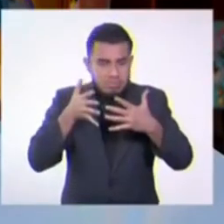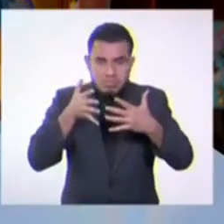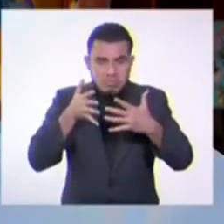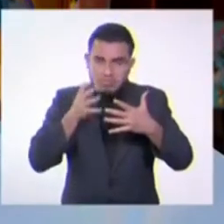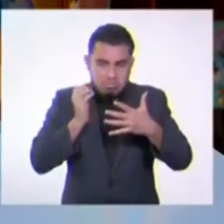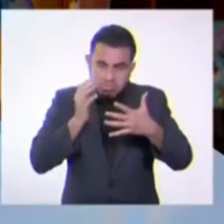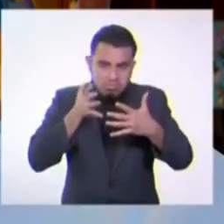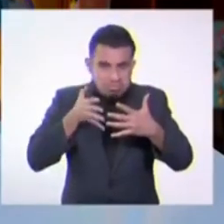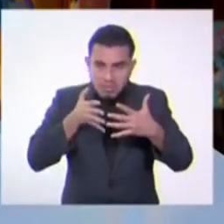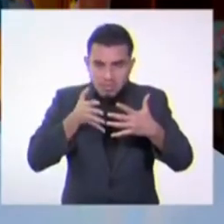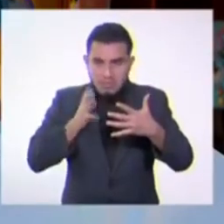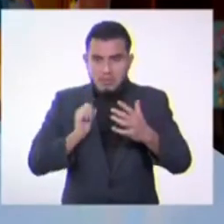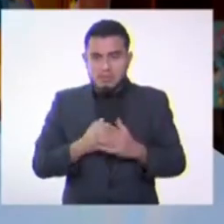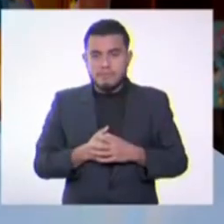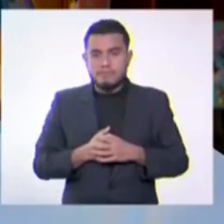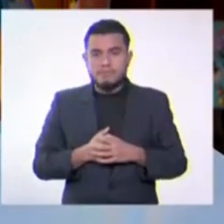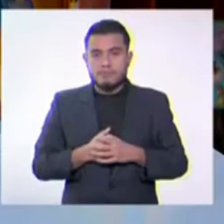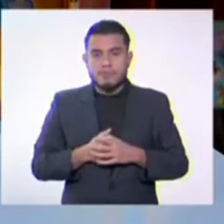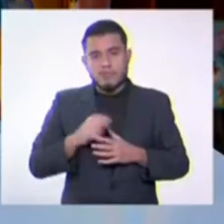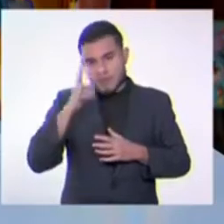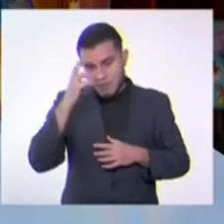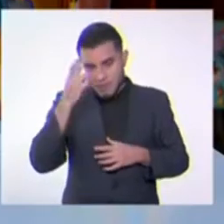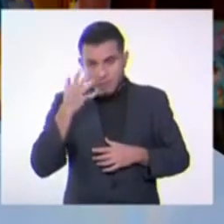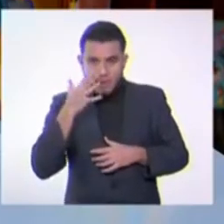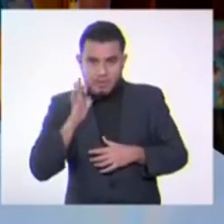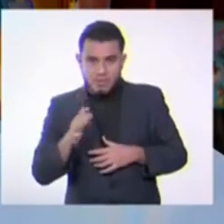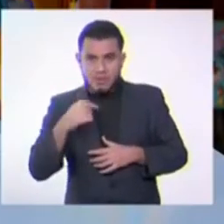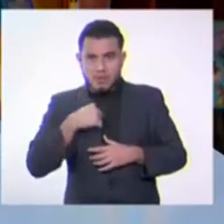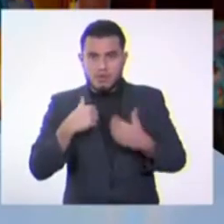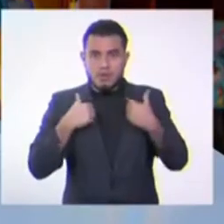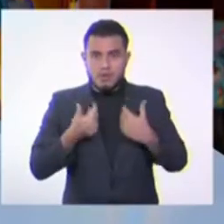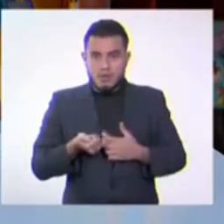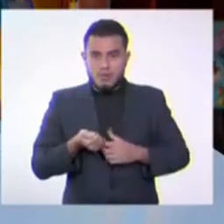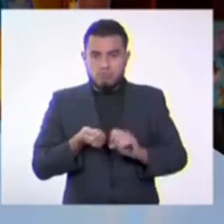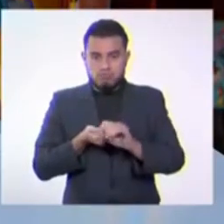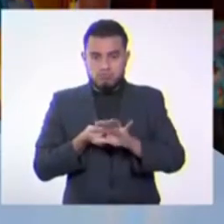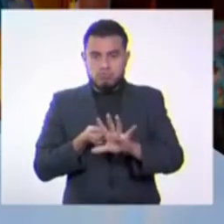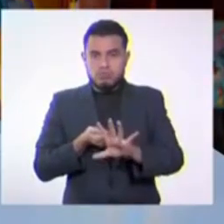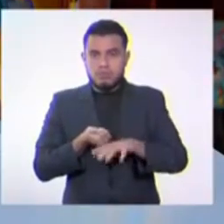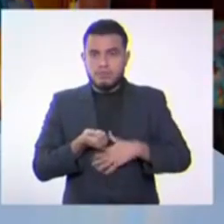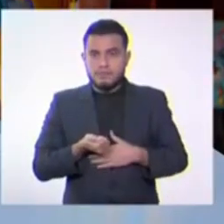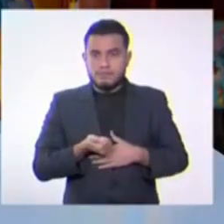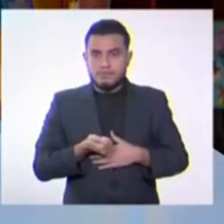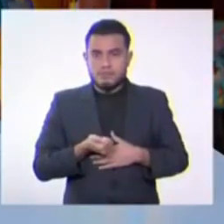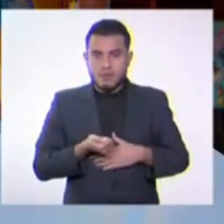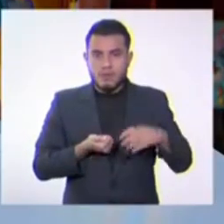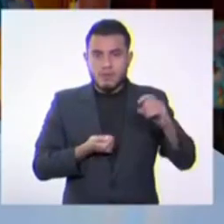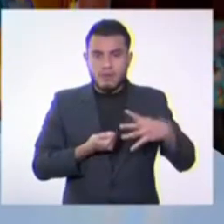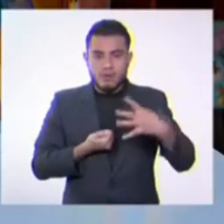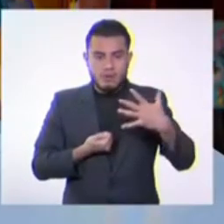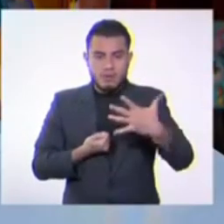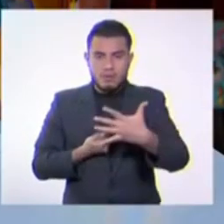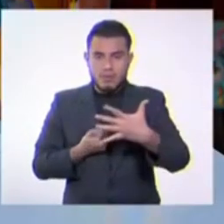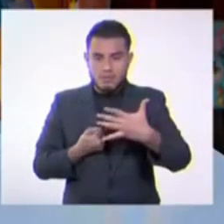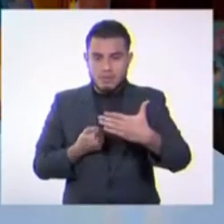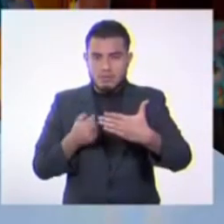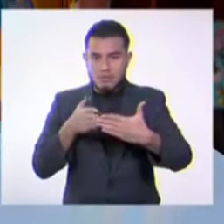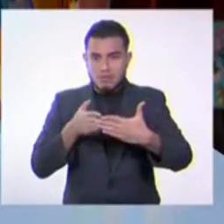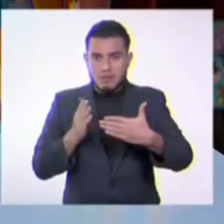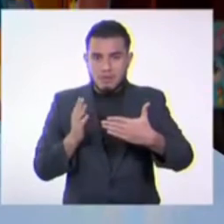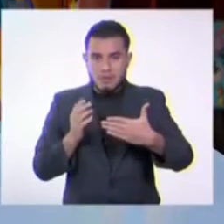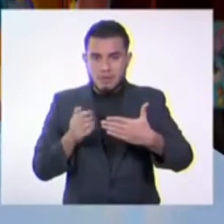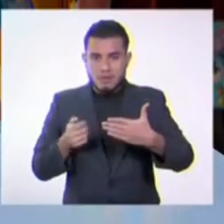luz. Es decir, si por ejemplo aquí tengo mi fuente de luz, un material opaco lo que va a hacer es que